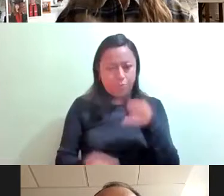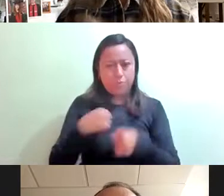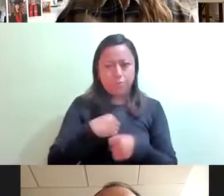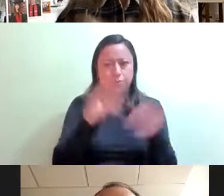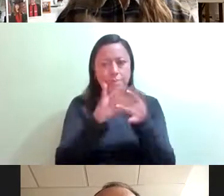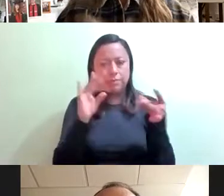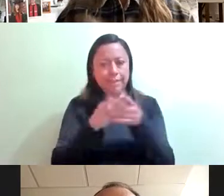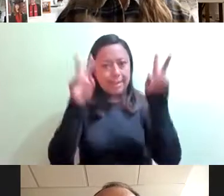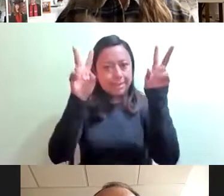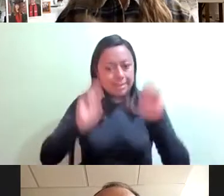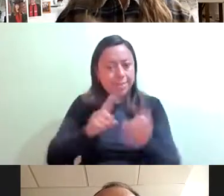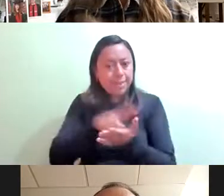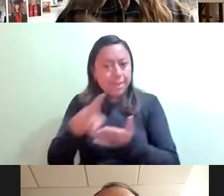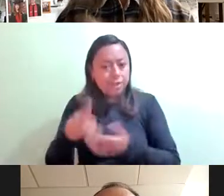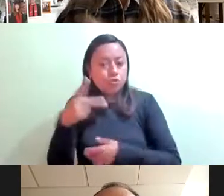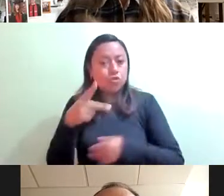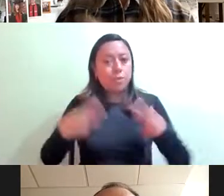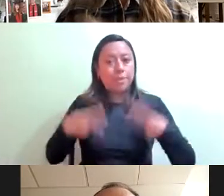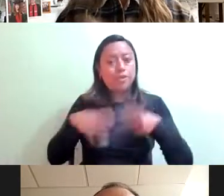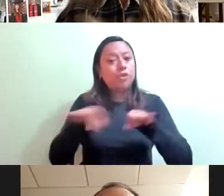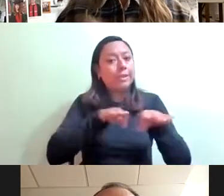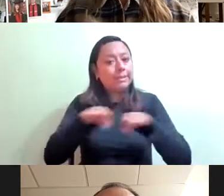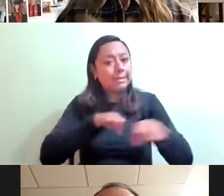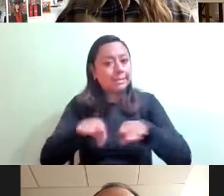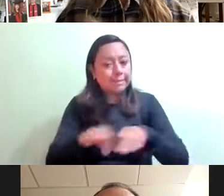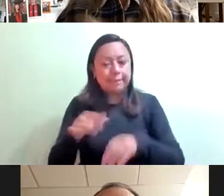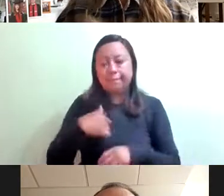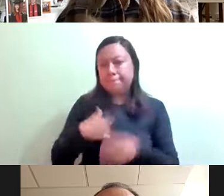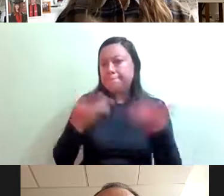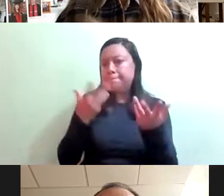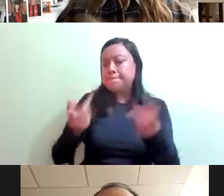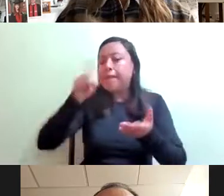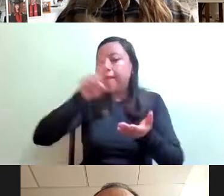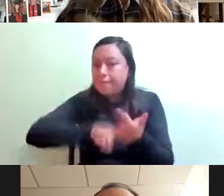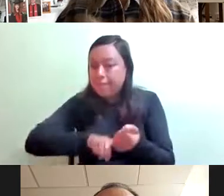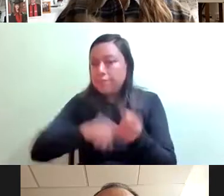derechos laborales, lo que hice desde la comisión